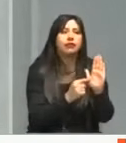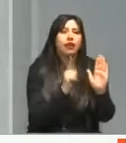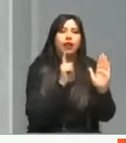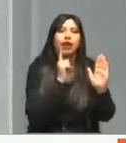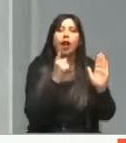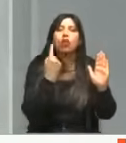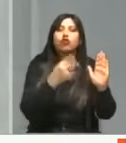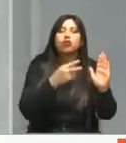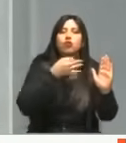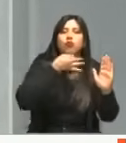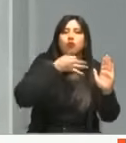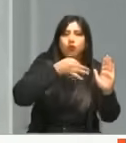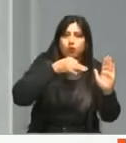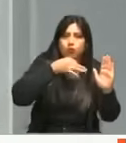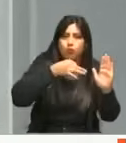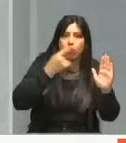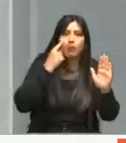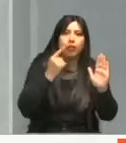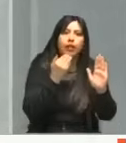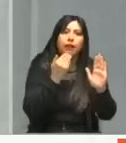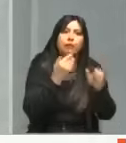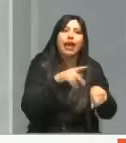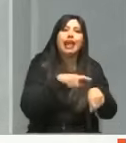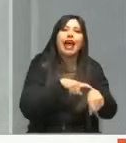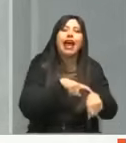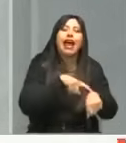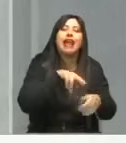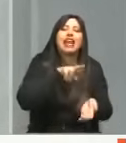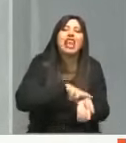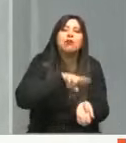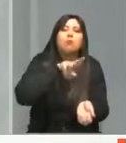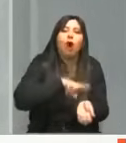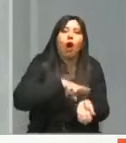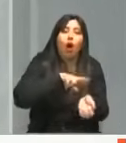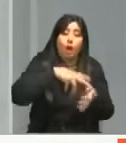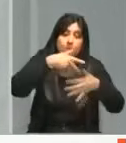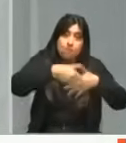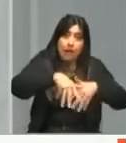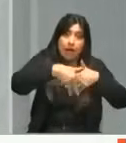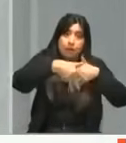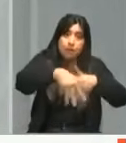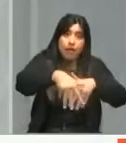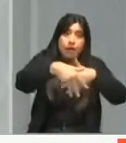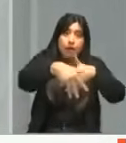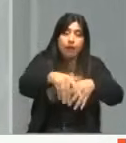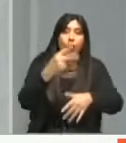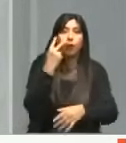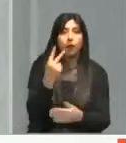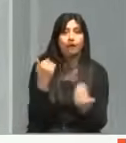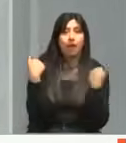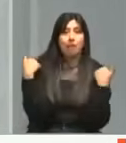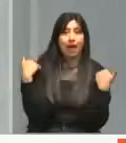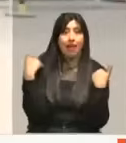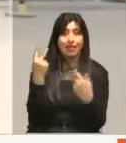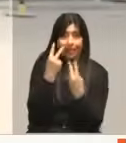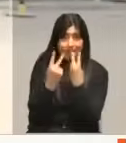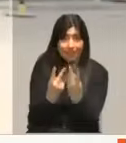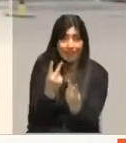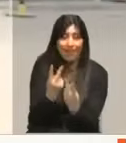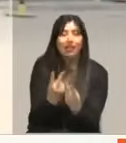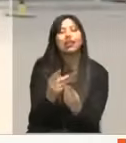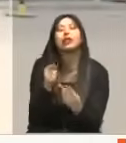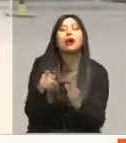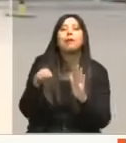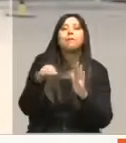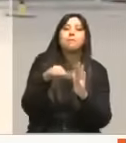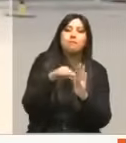locución, pero va marcado también por el ritmo de la marcha. Entonces, cuando tú ves ahí en este ensayo, esta práctica que se hizo, me iba